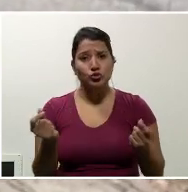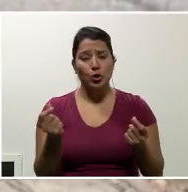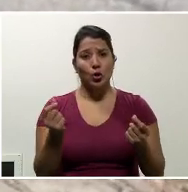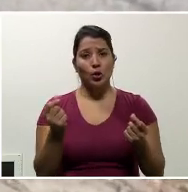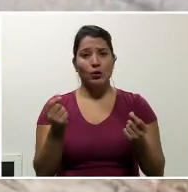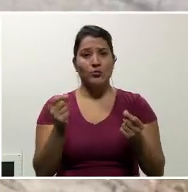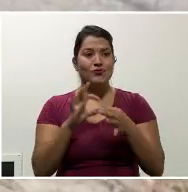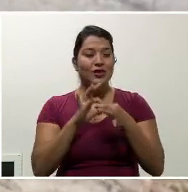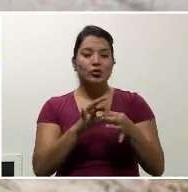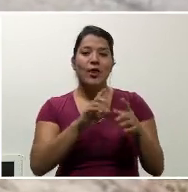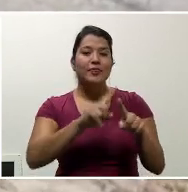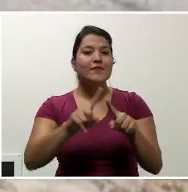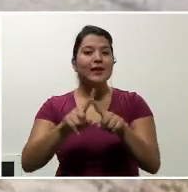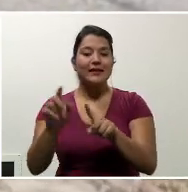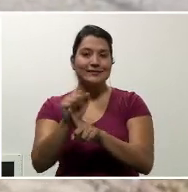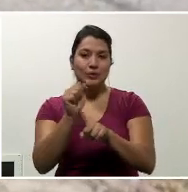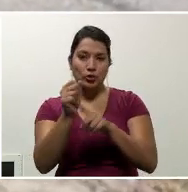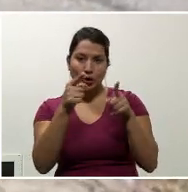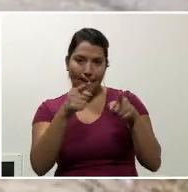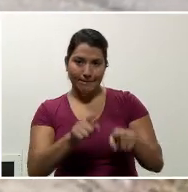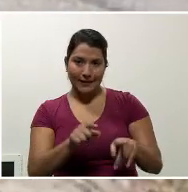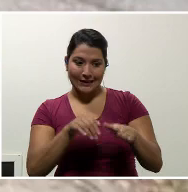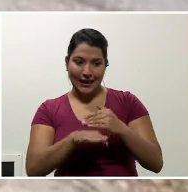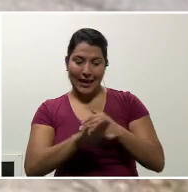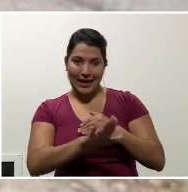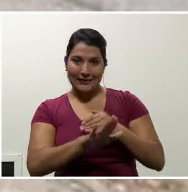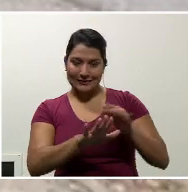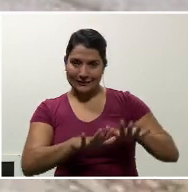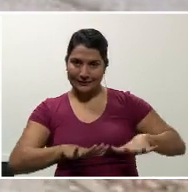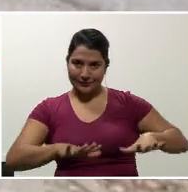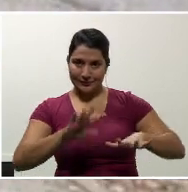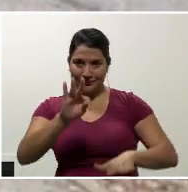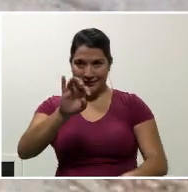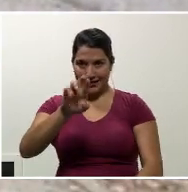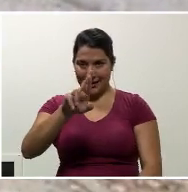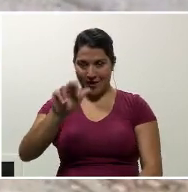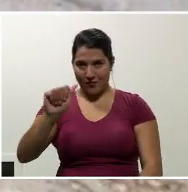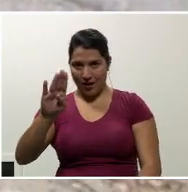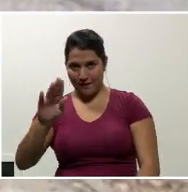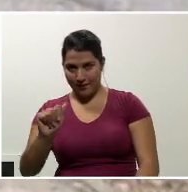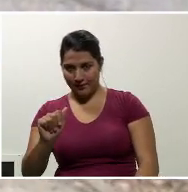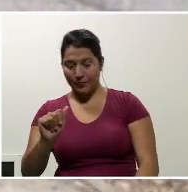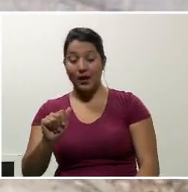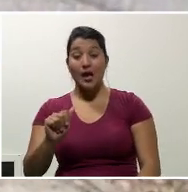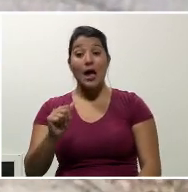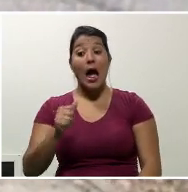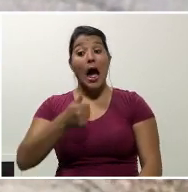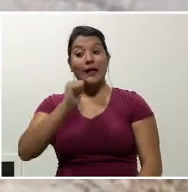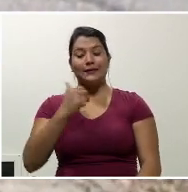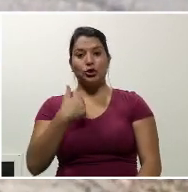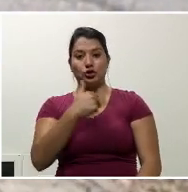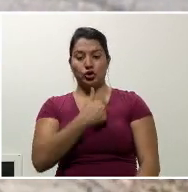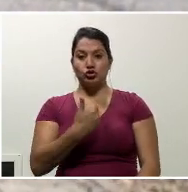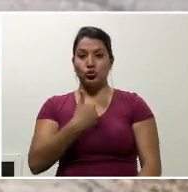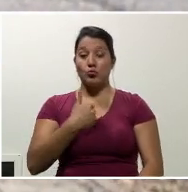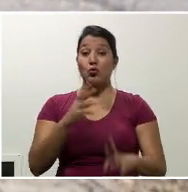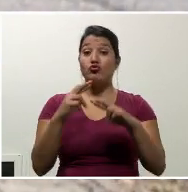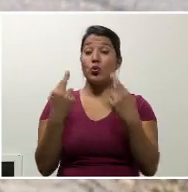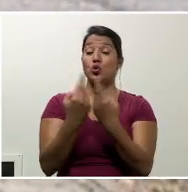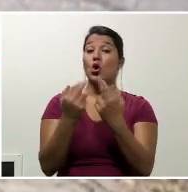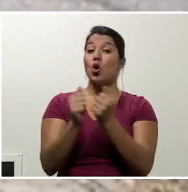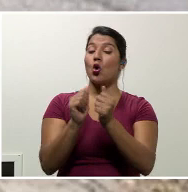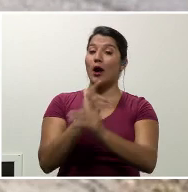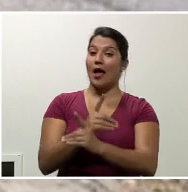diferentes situaciones que se han dado. El día de ayer nos reunimos con la defensora de los habitantes, que